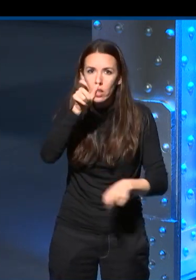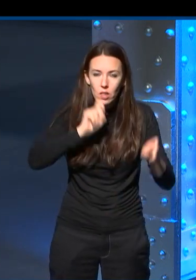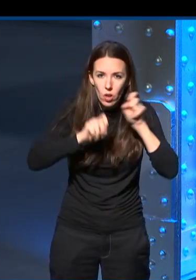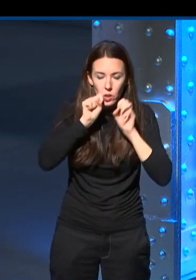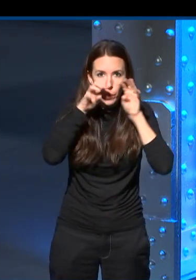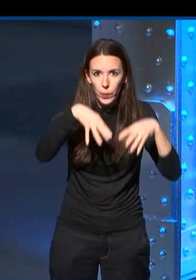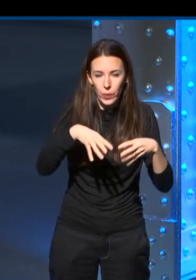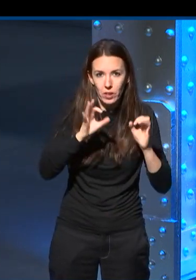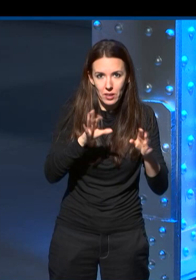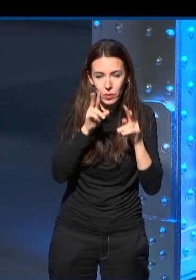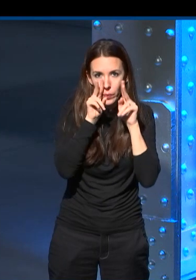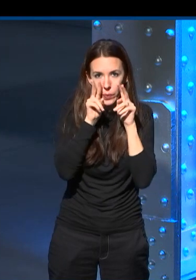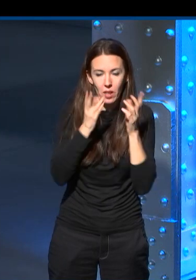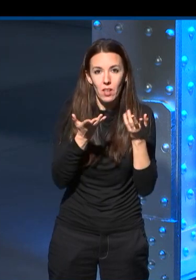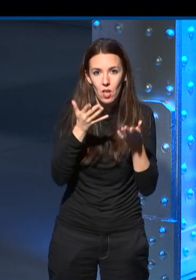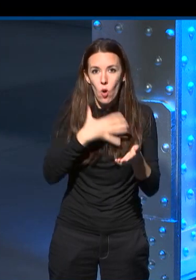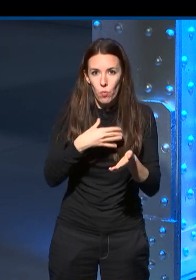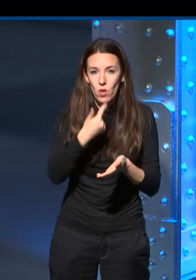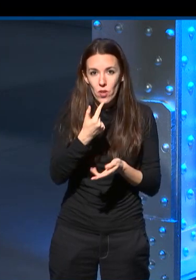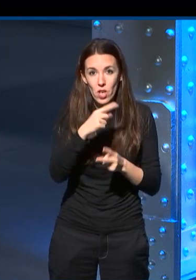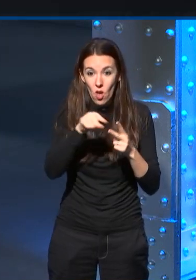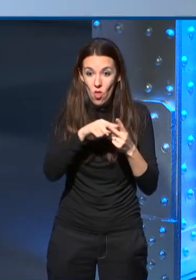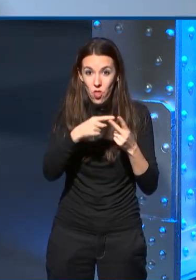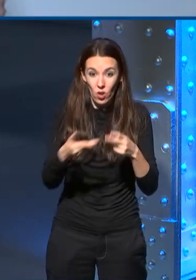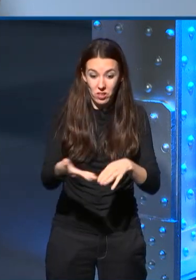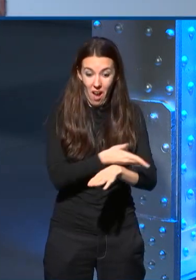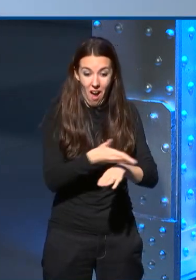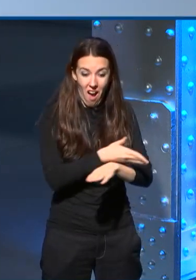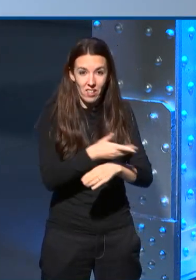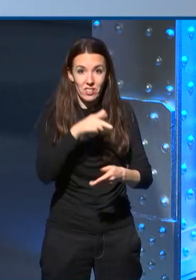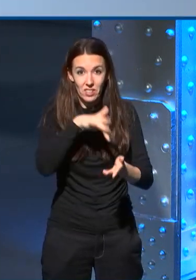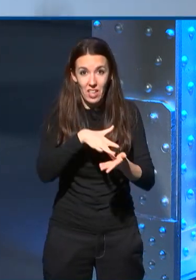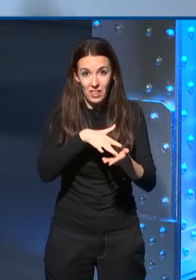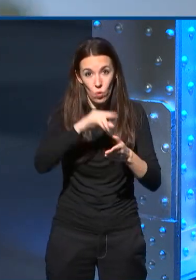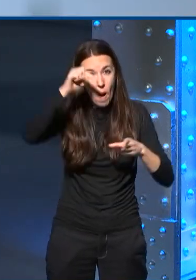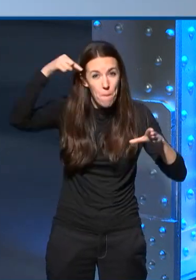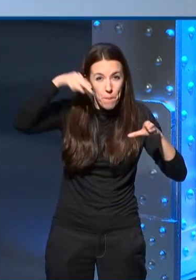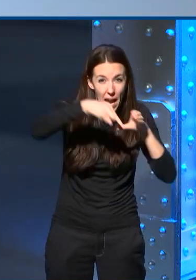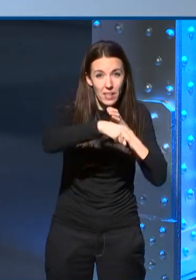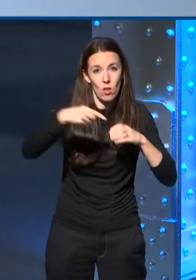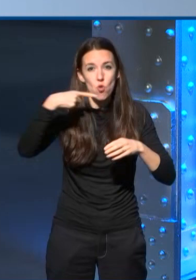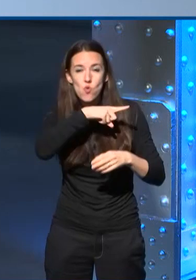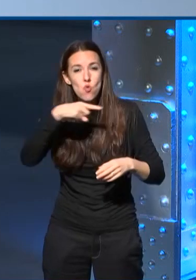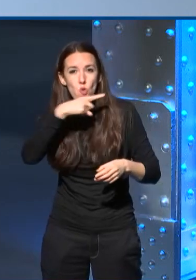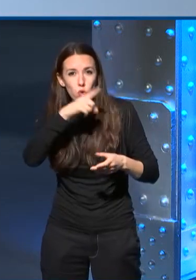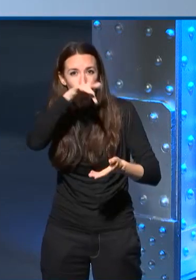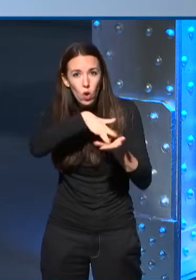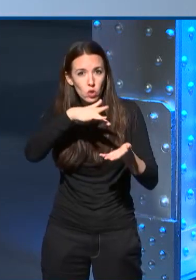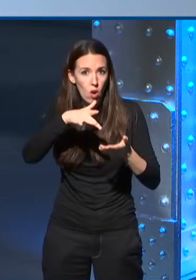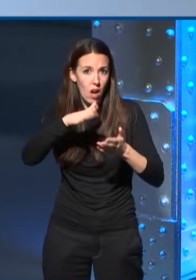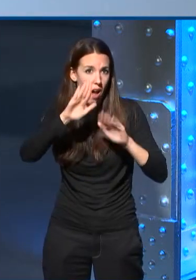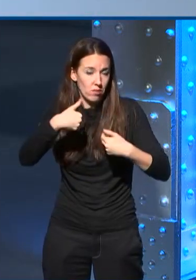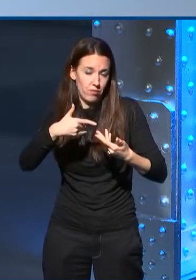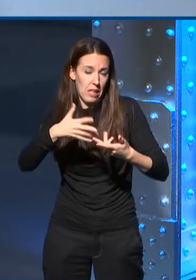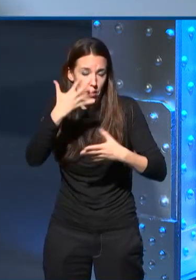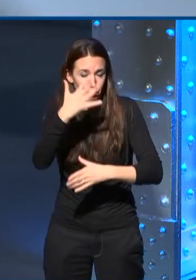saltan las lágrimas. Y lo que les puedo decir, nuestros dos antecesores, que han sido ese penetrador que iba con la nave rusa, que iba a ir hasta aquí, se quedó aquí,